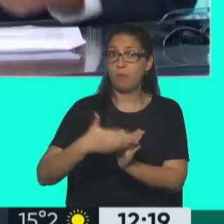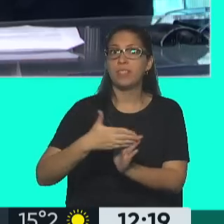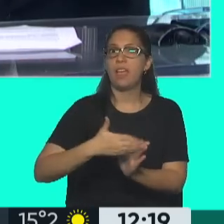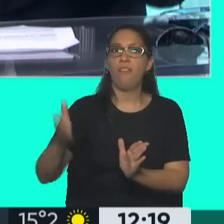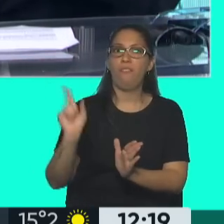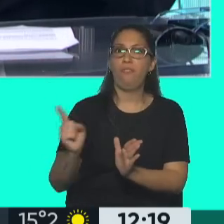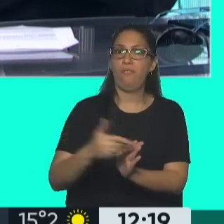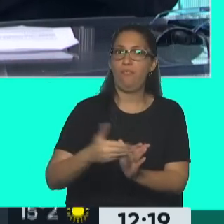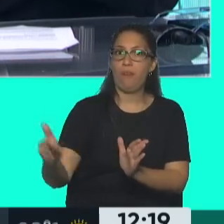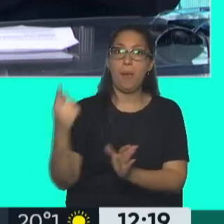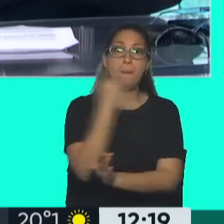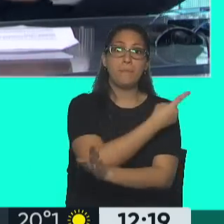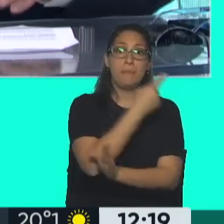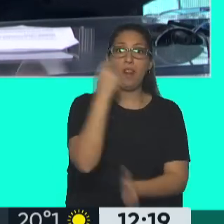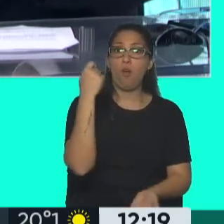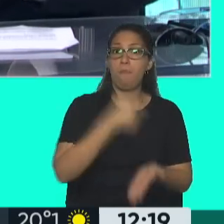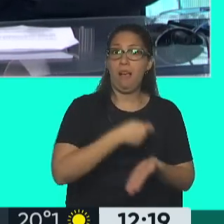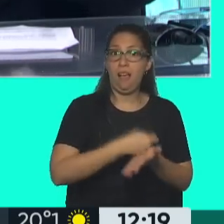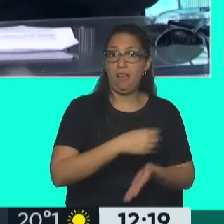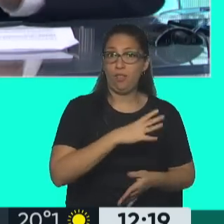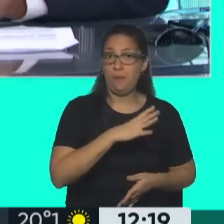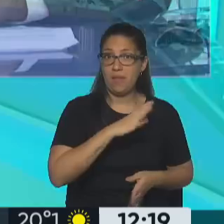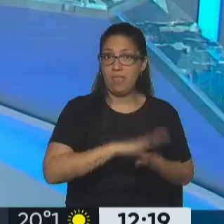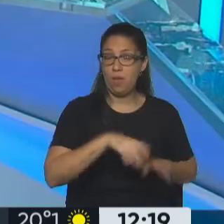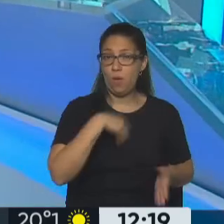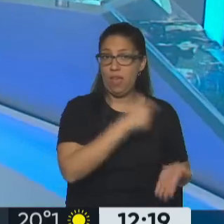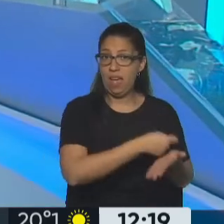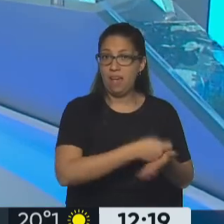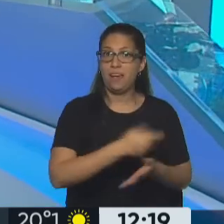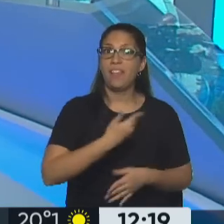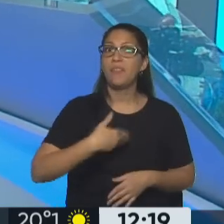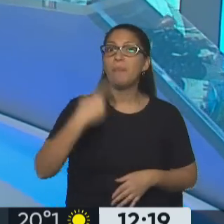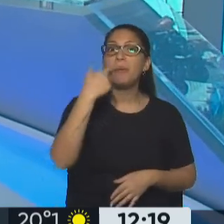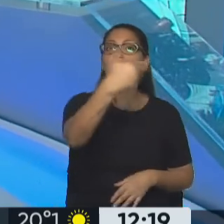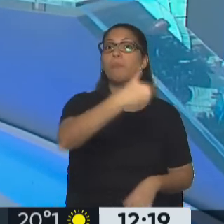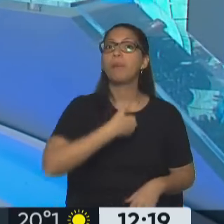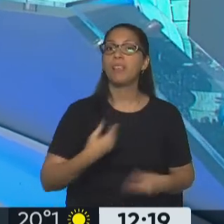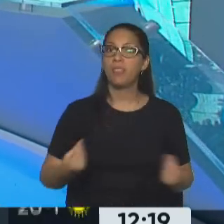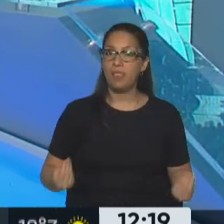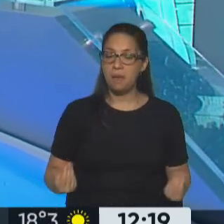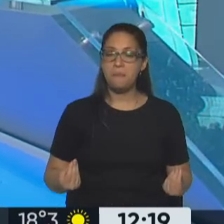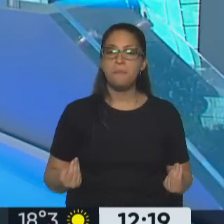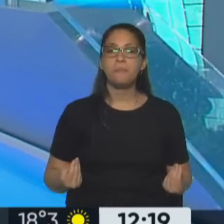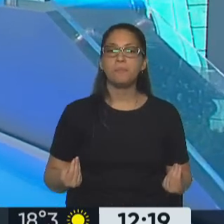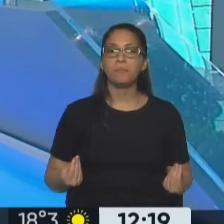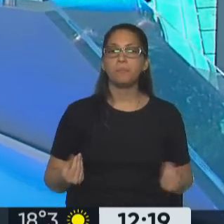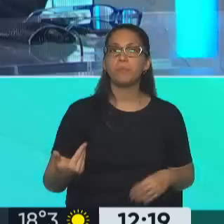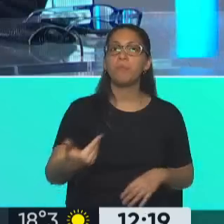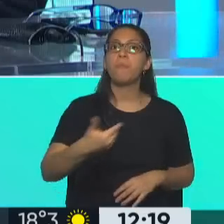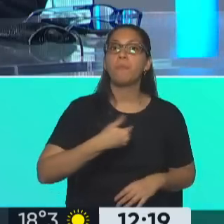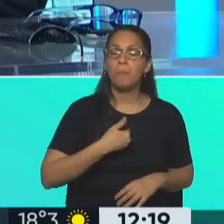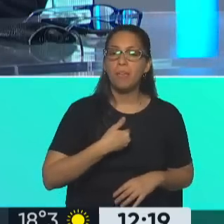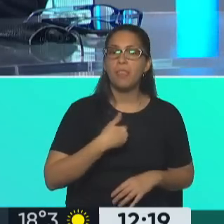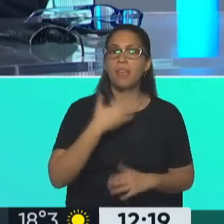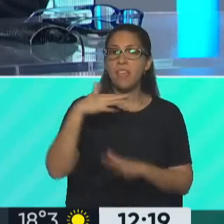vigente, y el primero todavía se está pagando. Lo que pidió el Fondo Monetario Internacional, dijo que pidió que le envíen